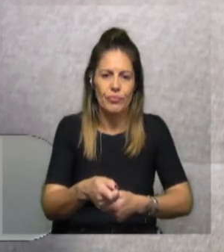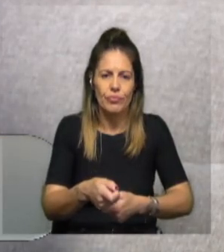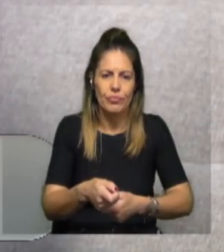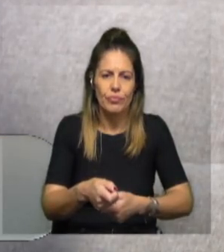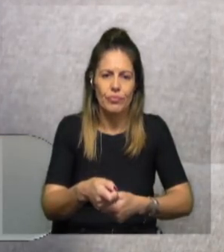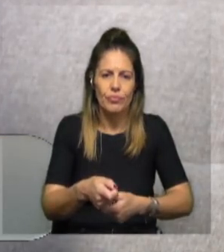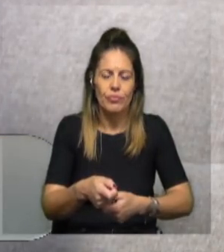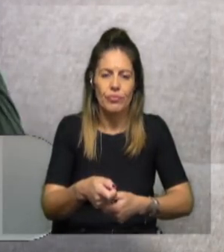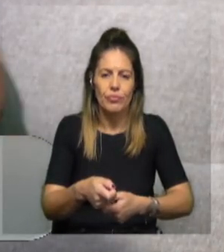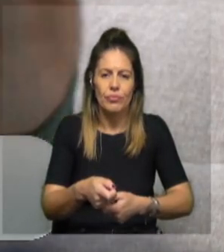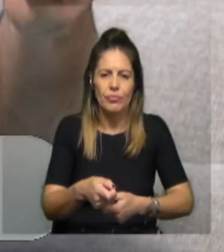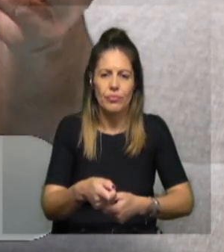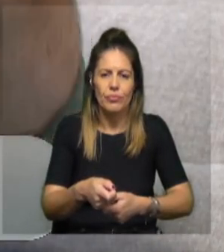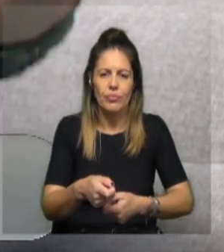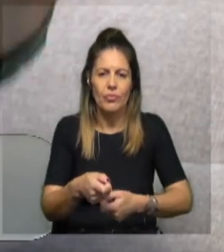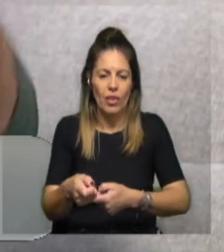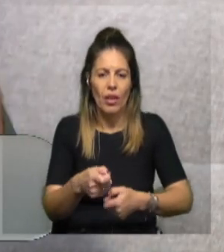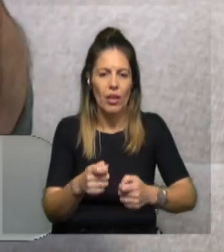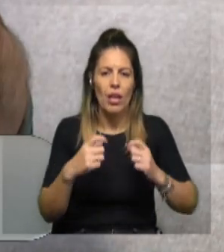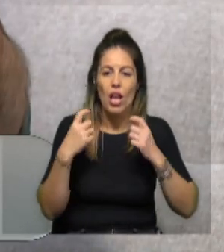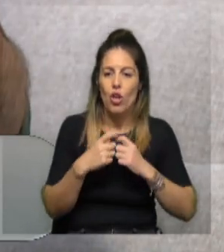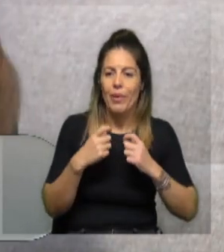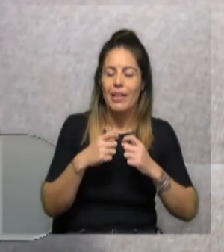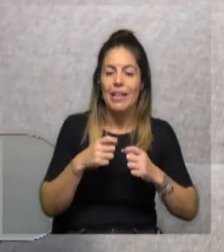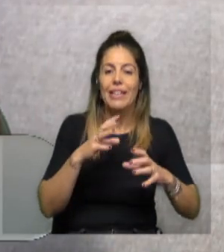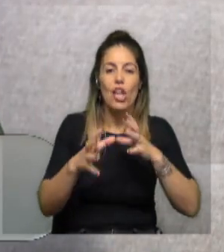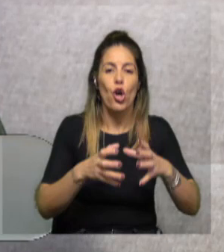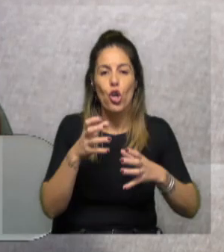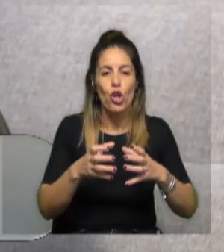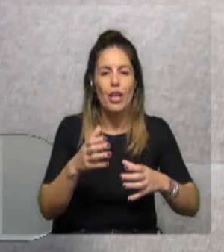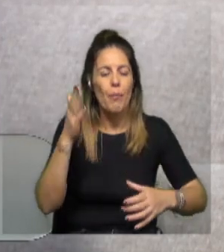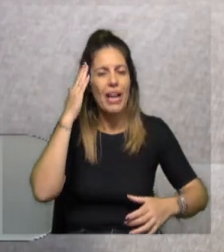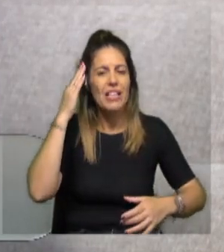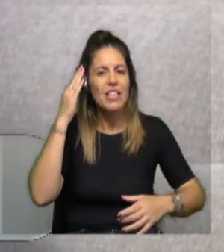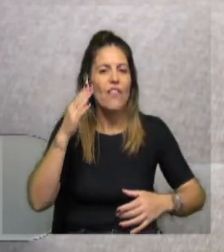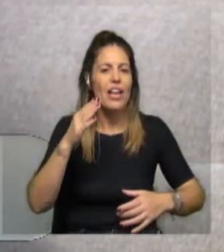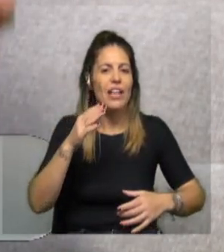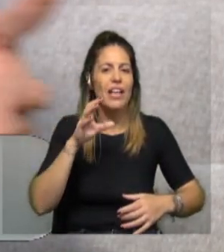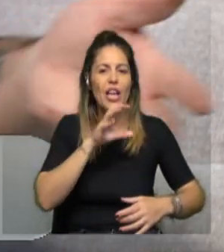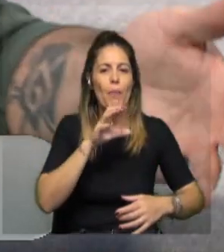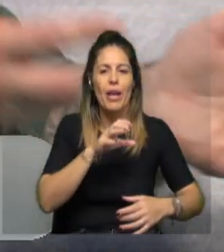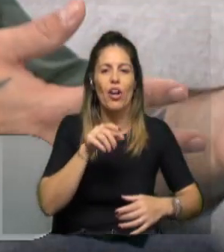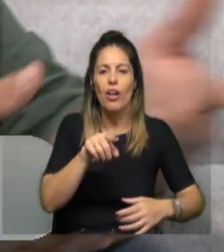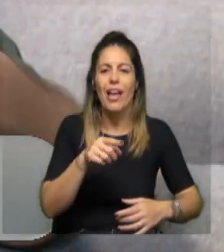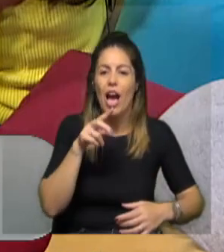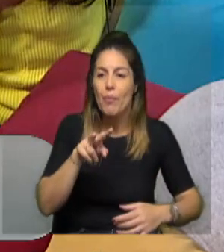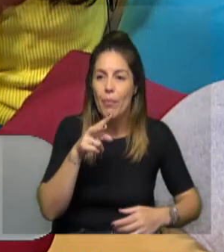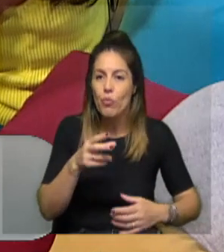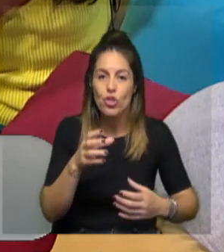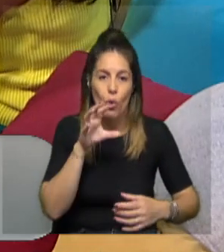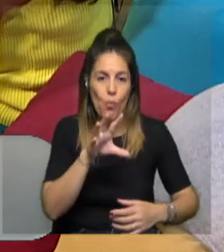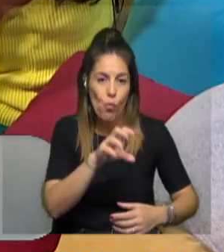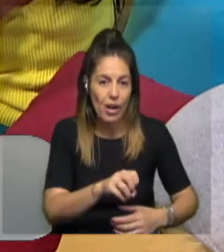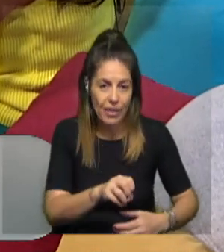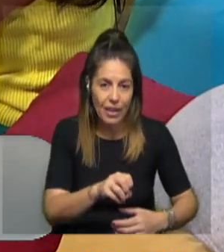tienen colores, inclusive para vos saber con qué perro te vas a encontrar cuando viene. Porque hay muchos perros que muerden porque la gente, ay, mira aquí, y el perro no quiere